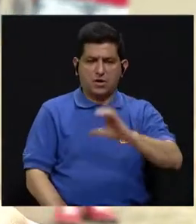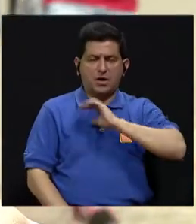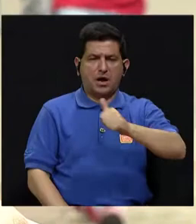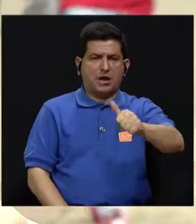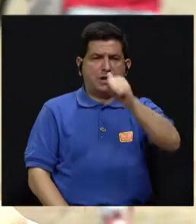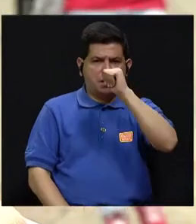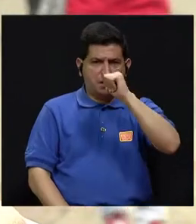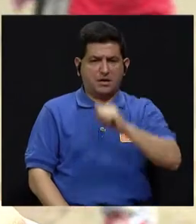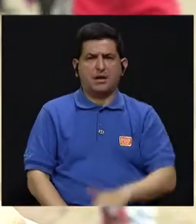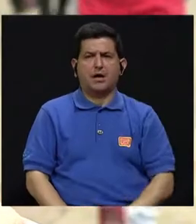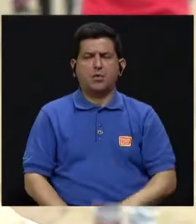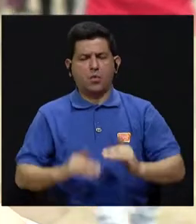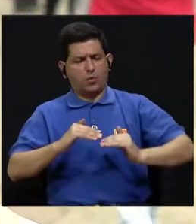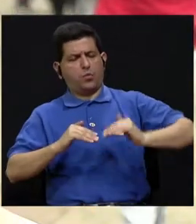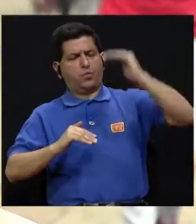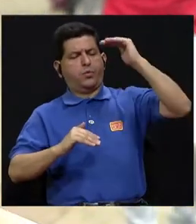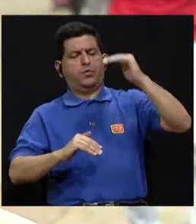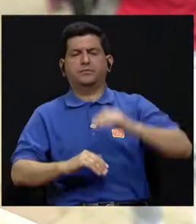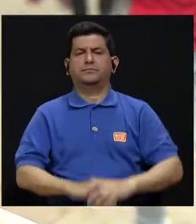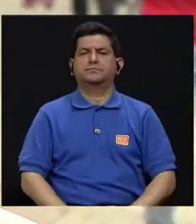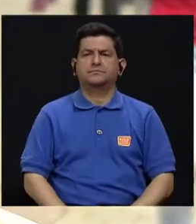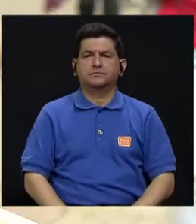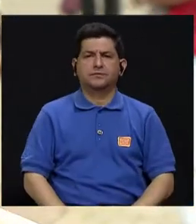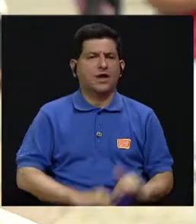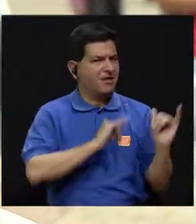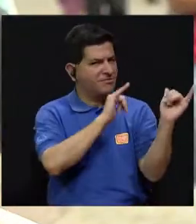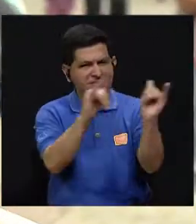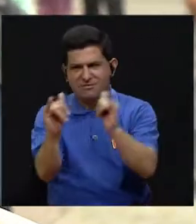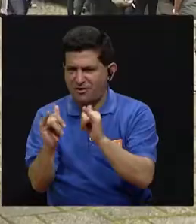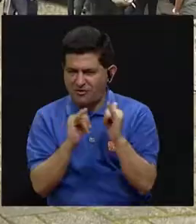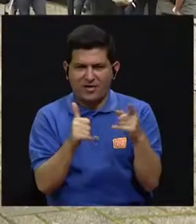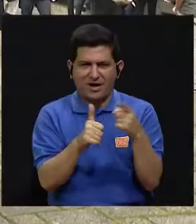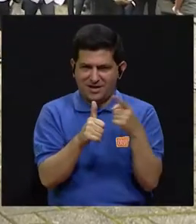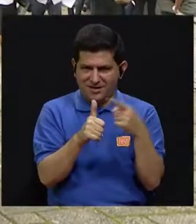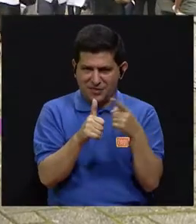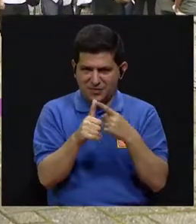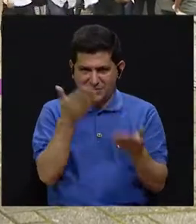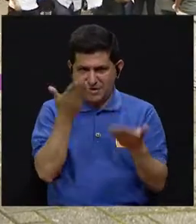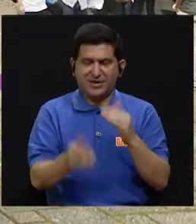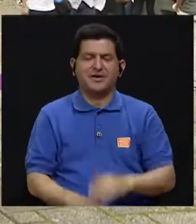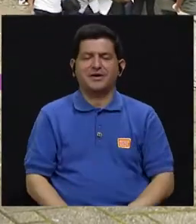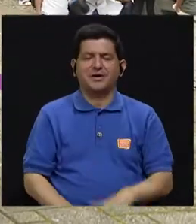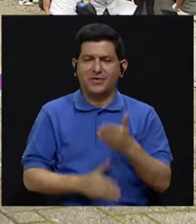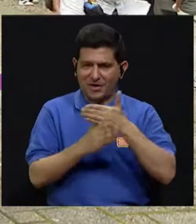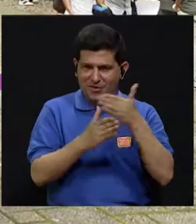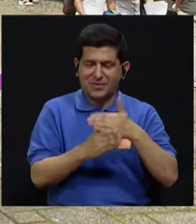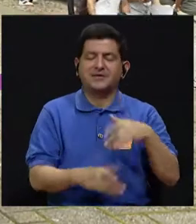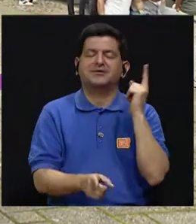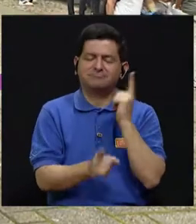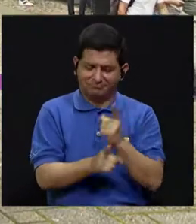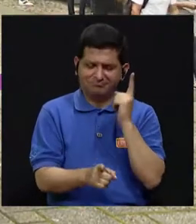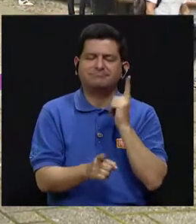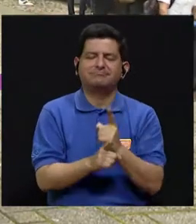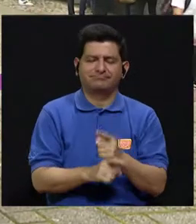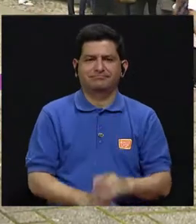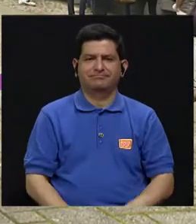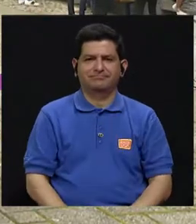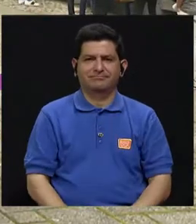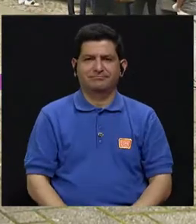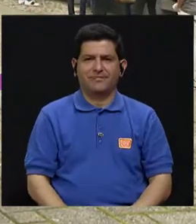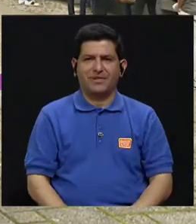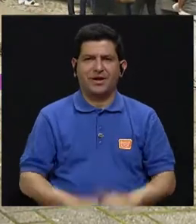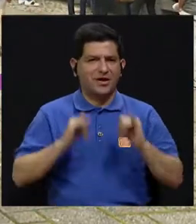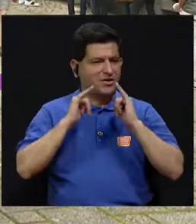calidad del agua es de una alta calidad. No es homogéneo, ese es el primer término que tal vez quisiera compartirles. Exactamente. O sea, no